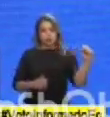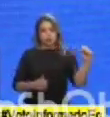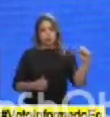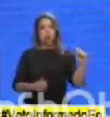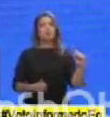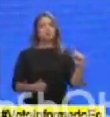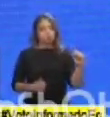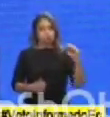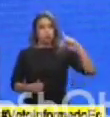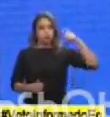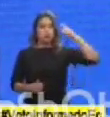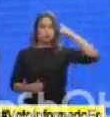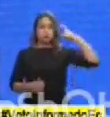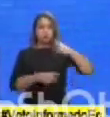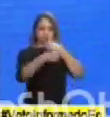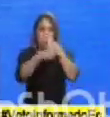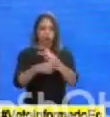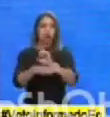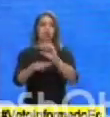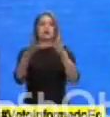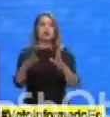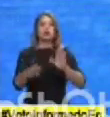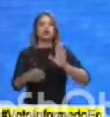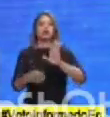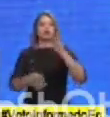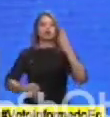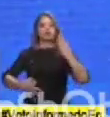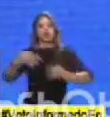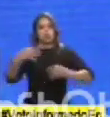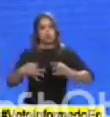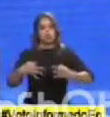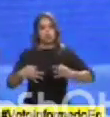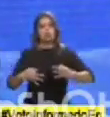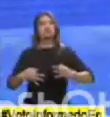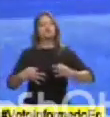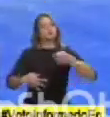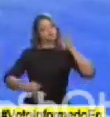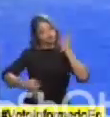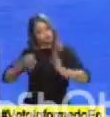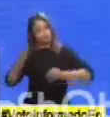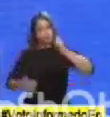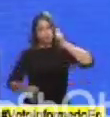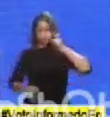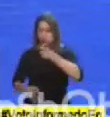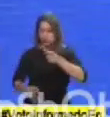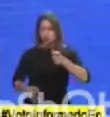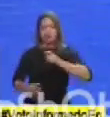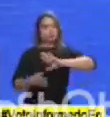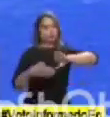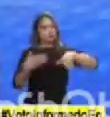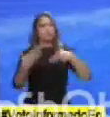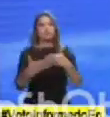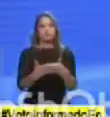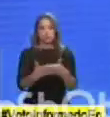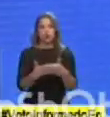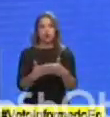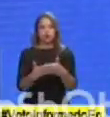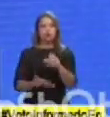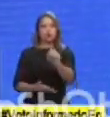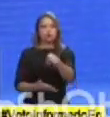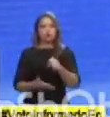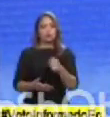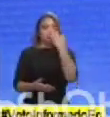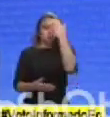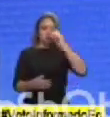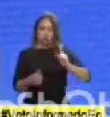protege a los Ecuatorianos que protege a sus jueces a sus Fiscales a todas las funciones del Estado sí me dicen monotemático porque Primero